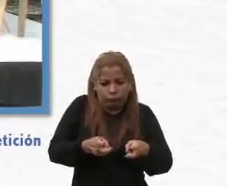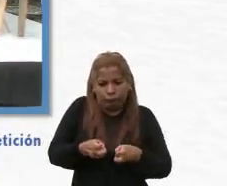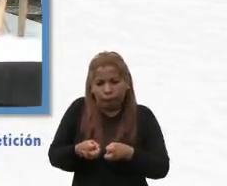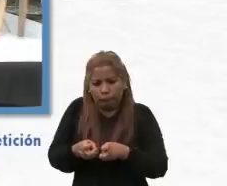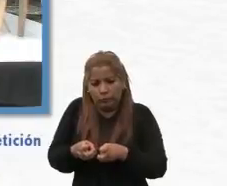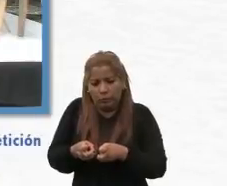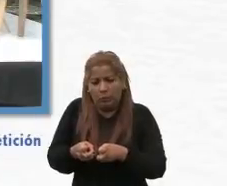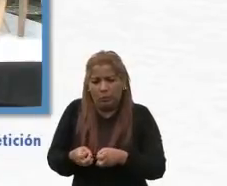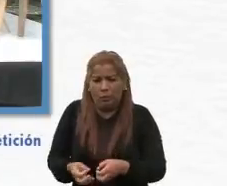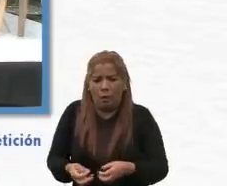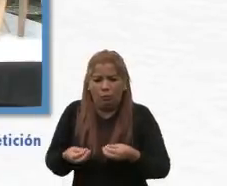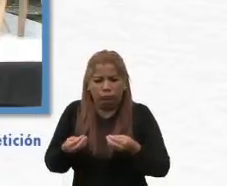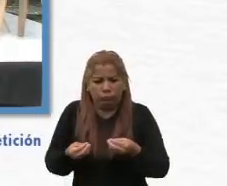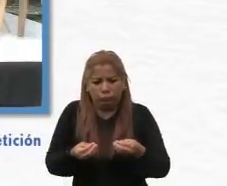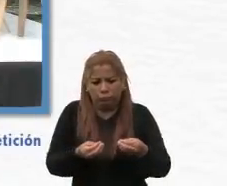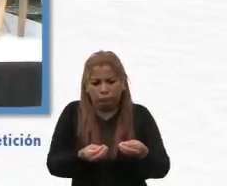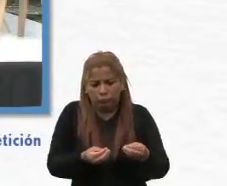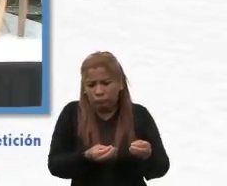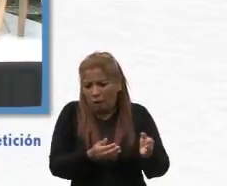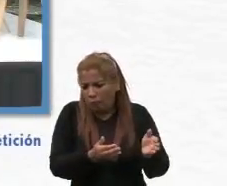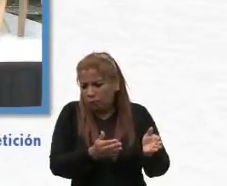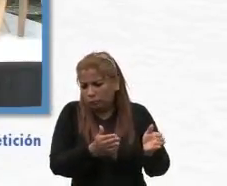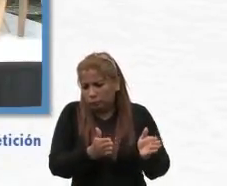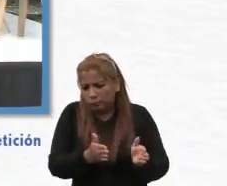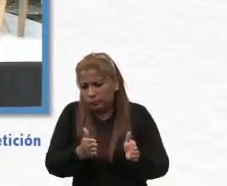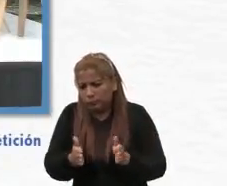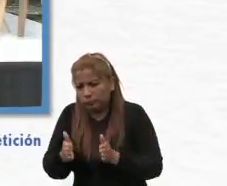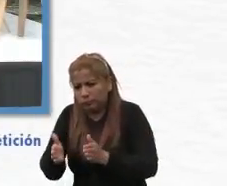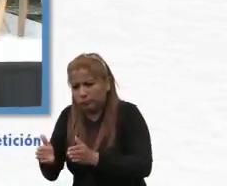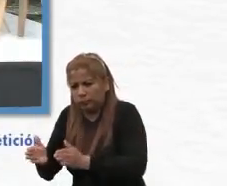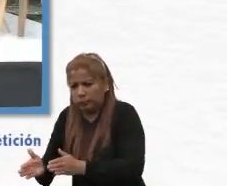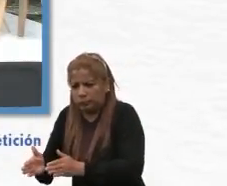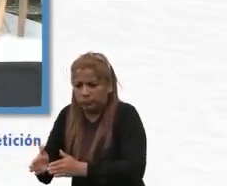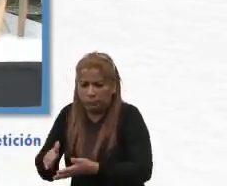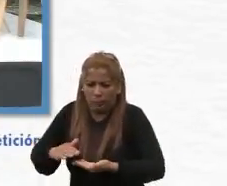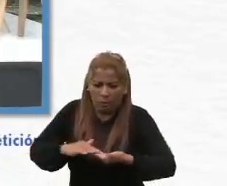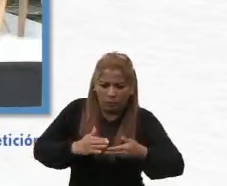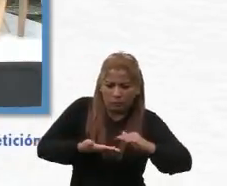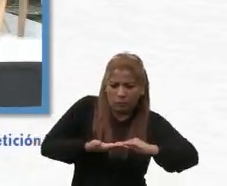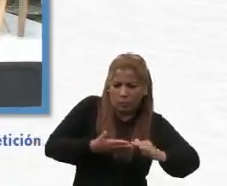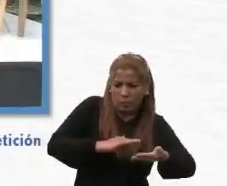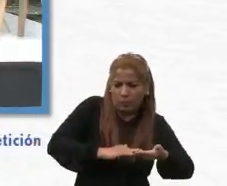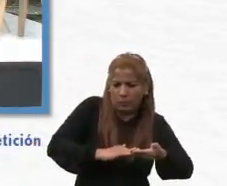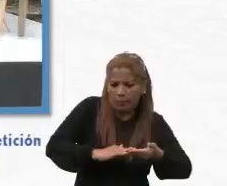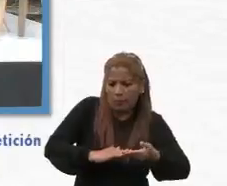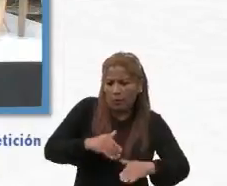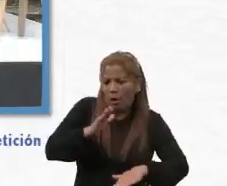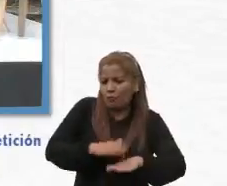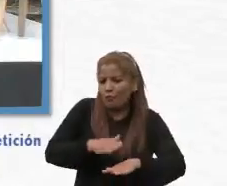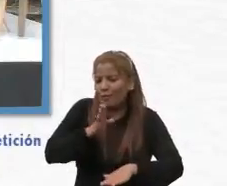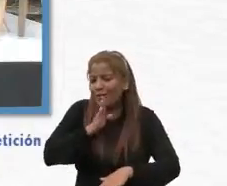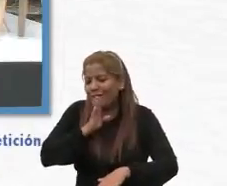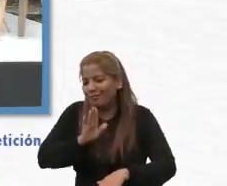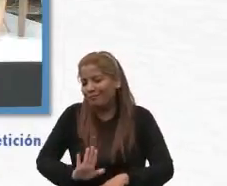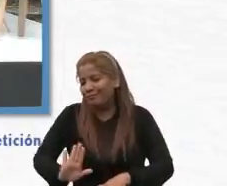de acciones en las cuales las comunidades terminan siendo las más